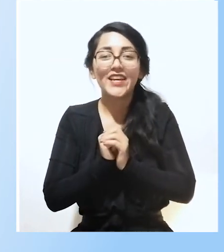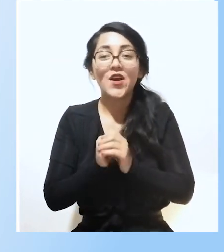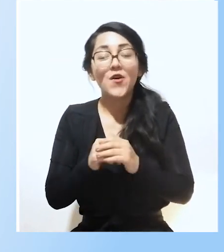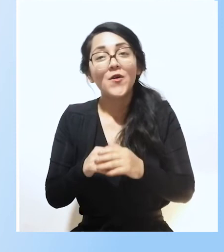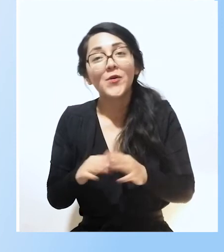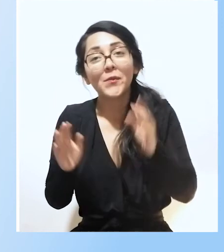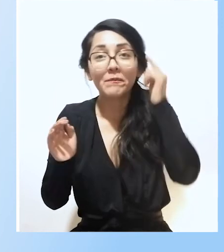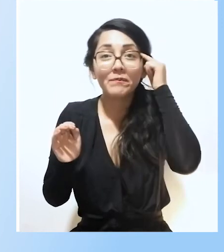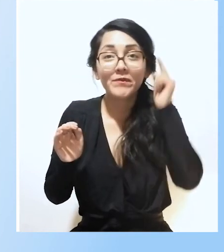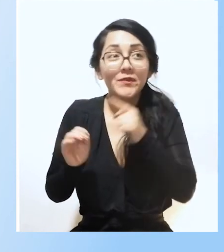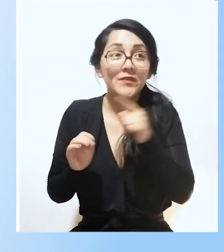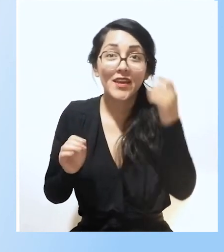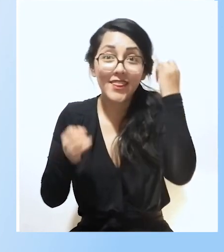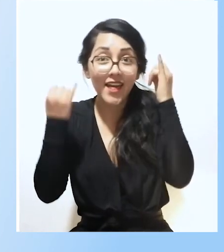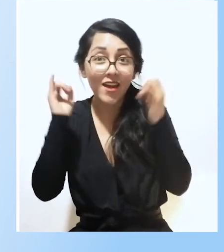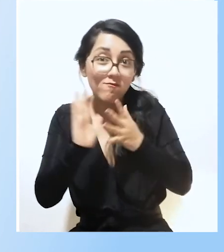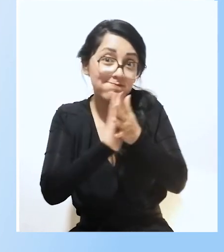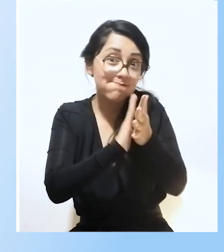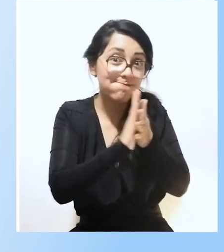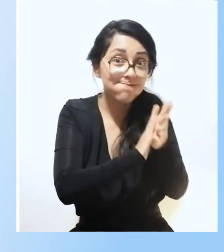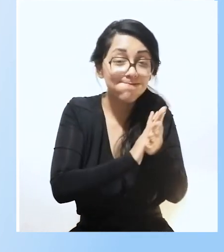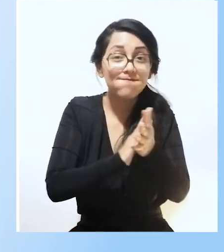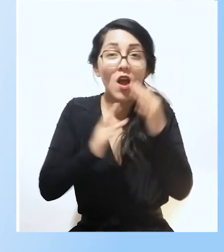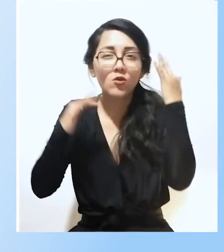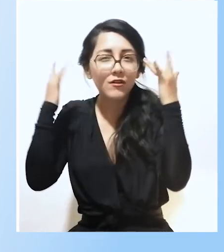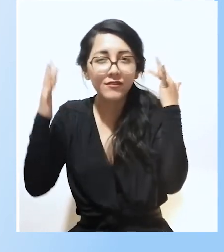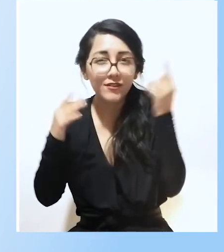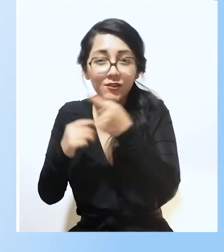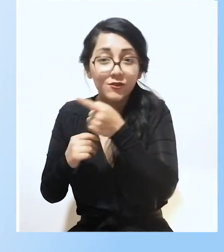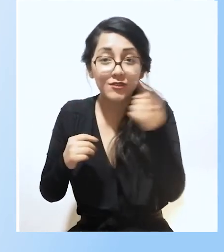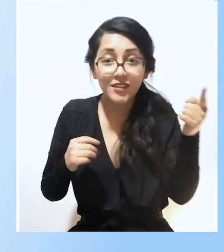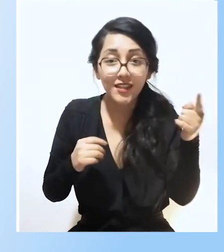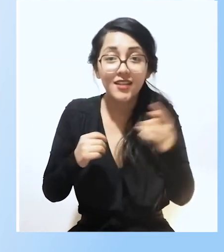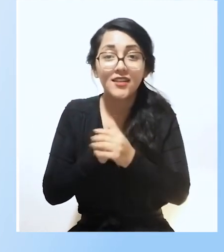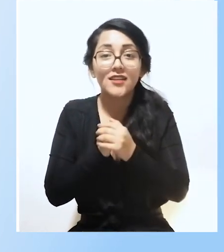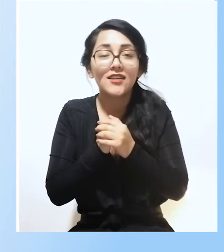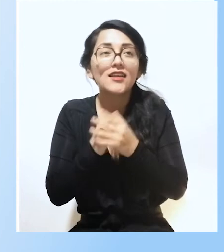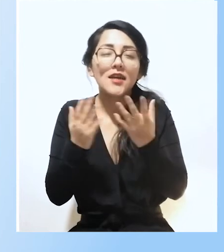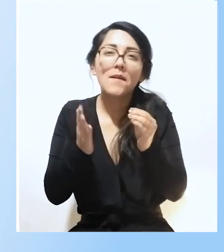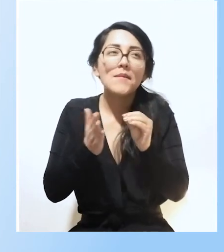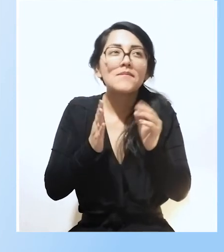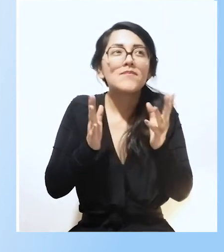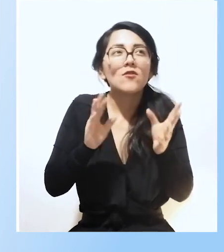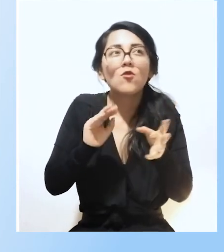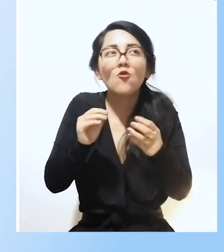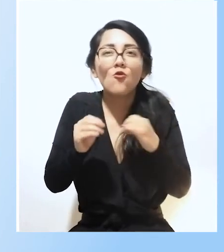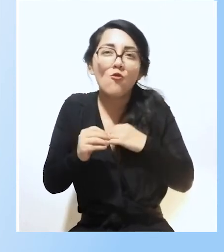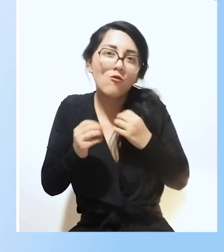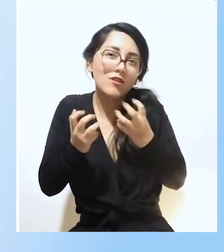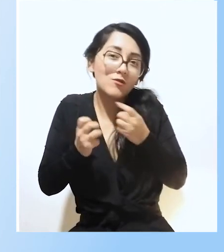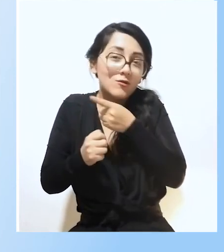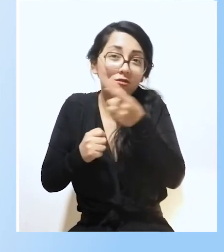haya interesado estas ideas, que os hagan reflexionar y que os den, sobre todo, soporte para que